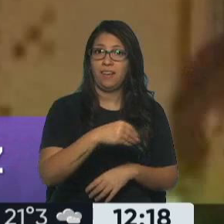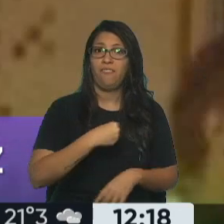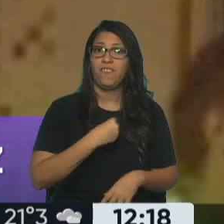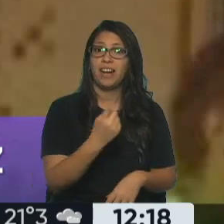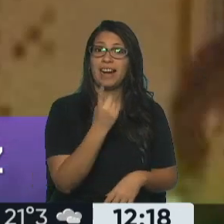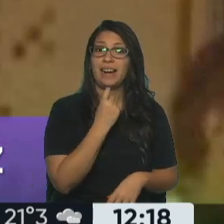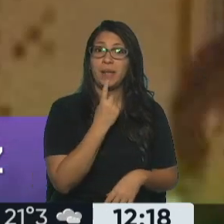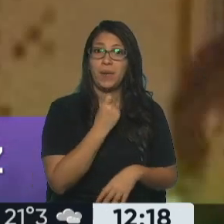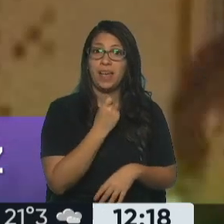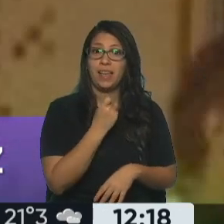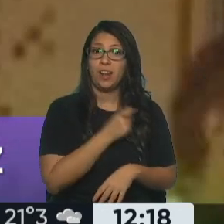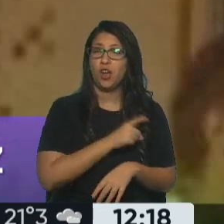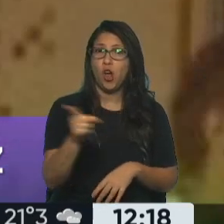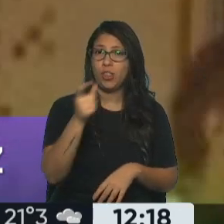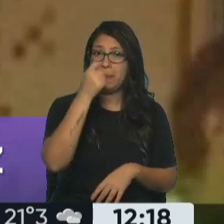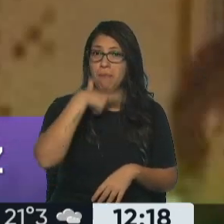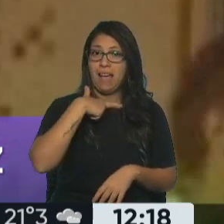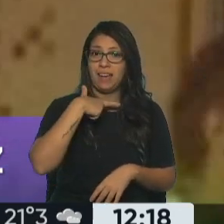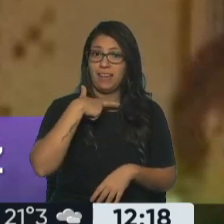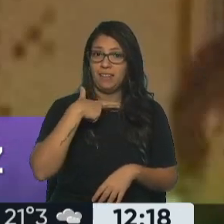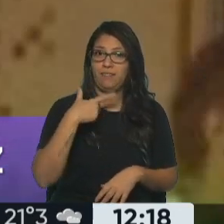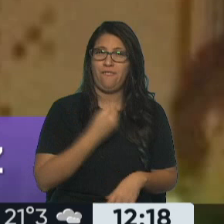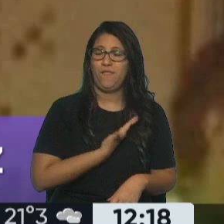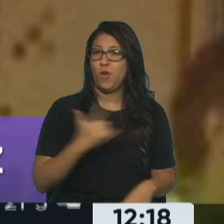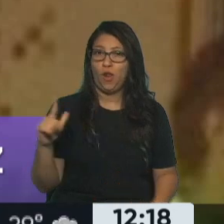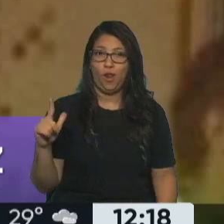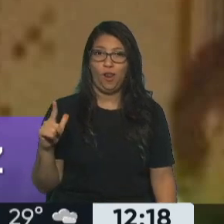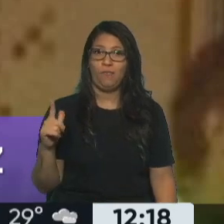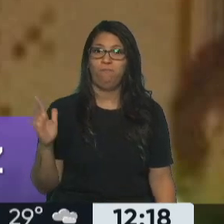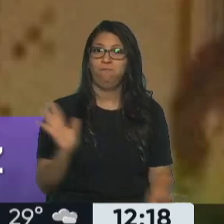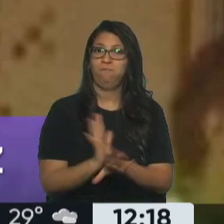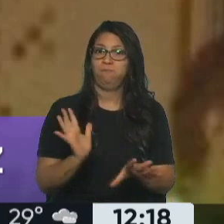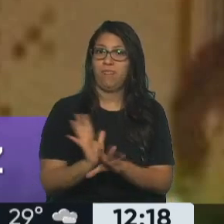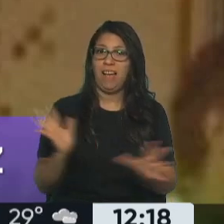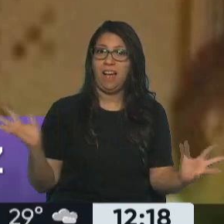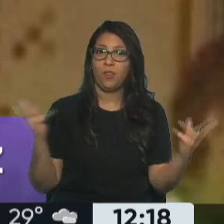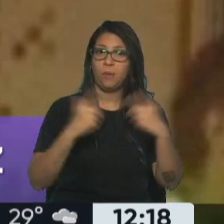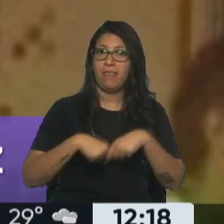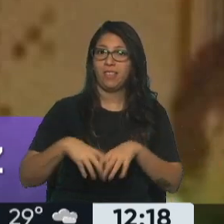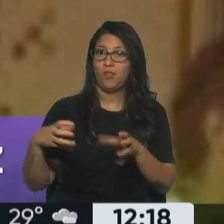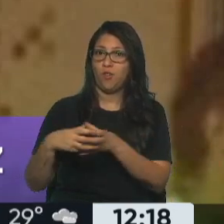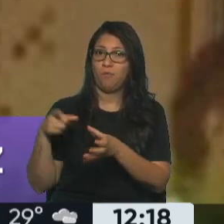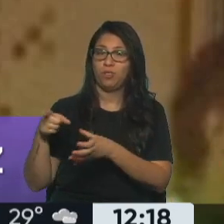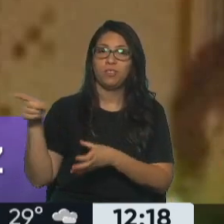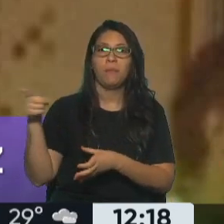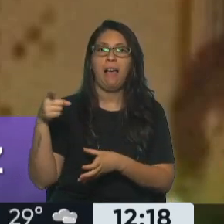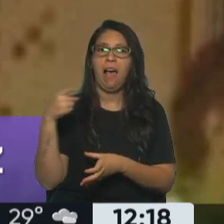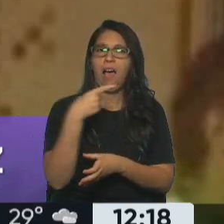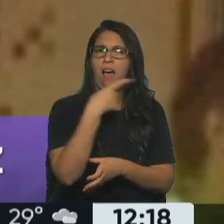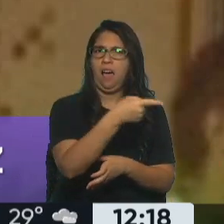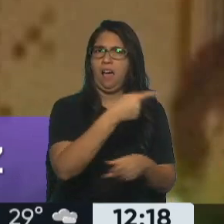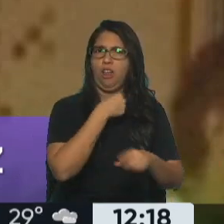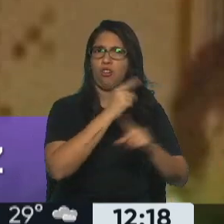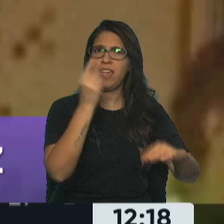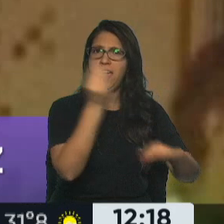River y antimacri total. Por ende, desde el otro lado van a salir a recusar seguramente la presencia de este